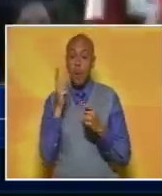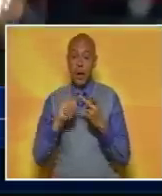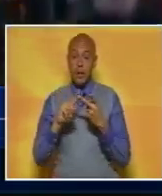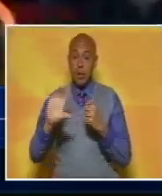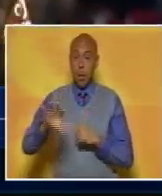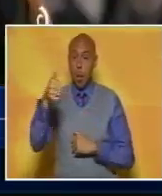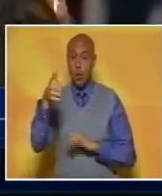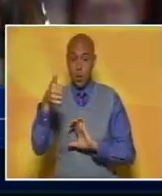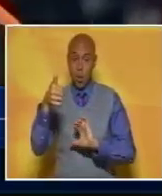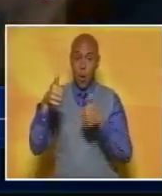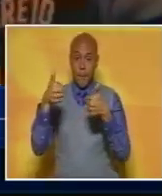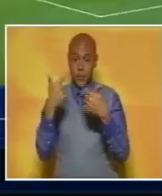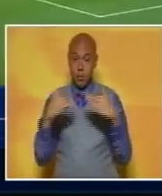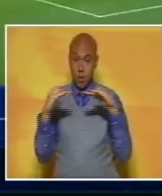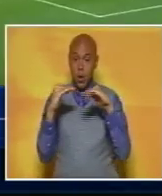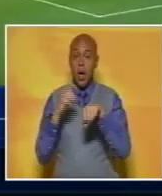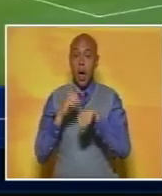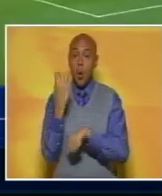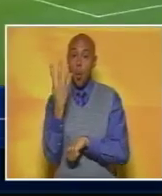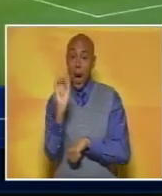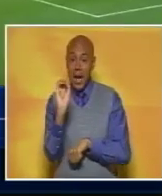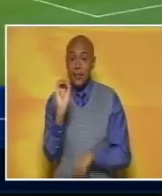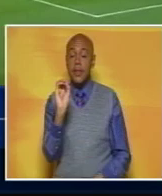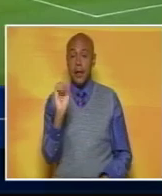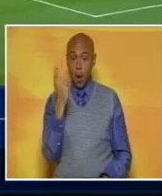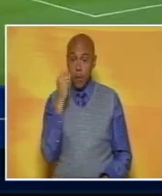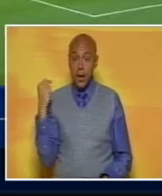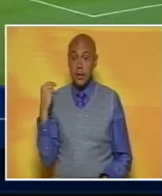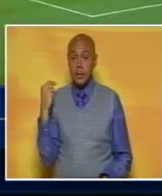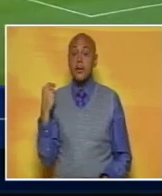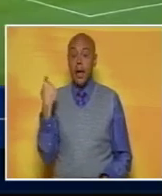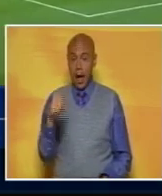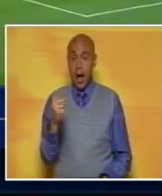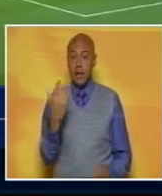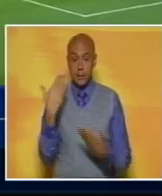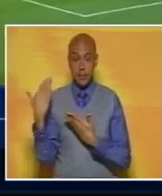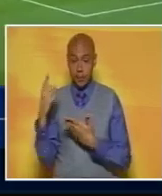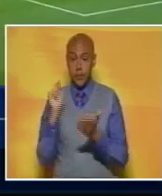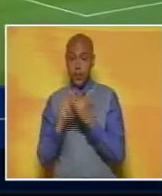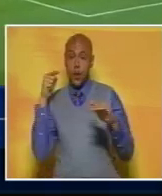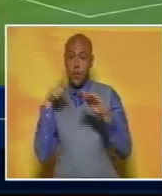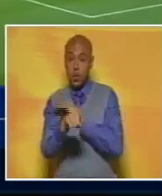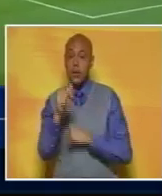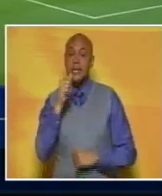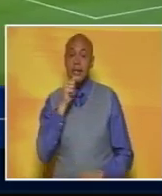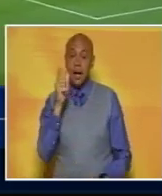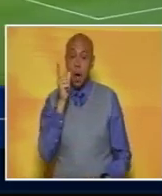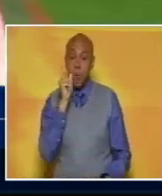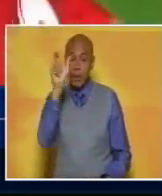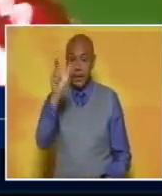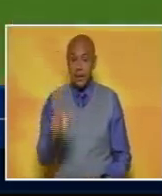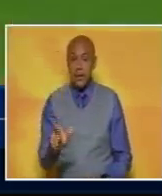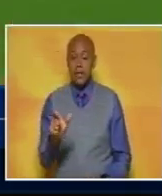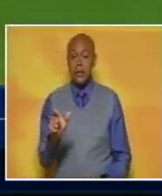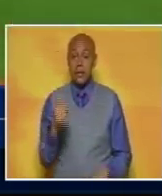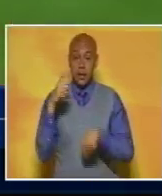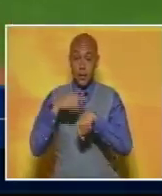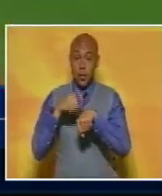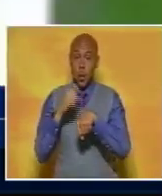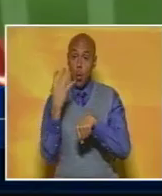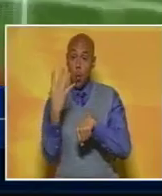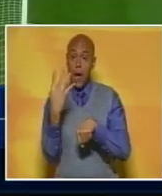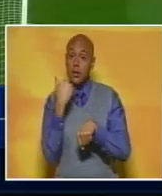acciones al 40. El mismo Soldado anotó el tanto del triunfo para los nazaríes al cuarto minuto